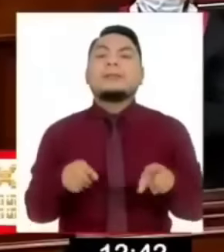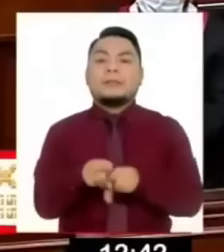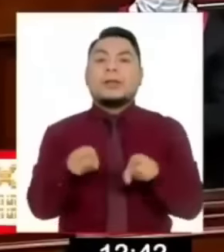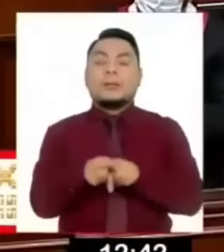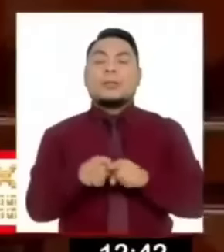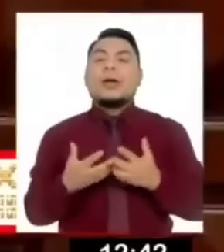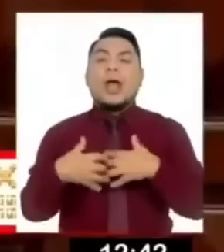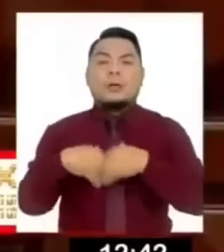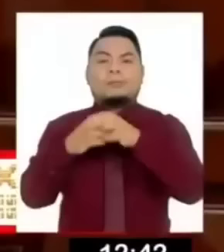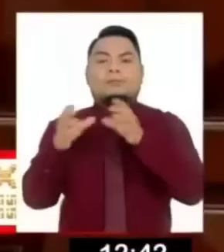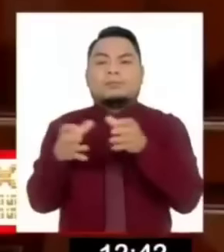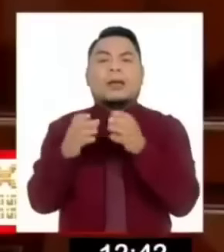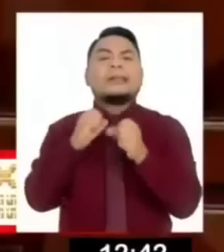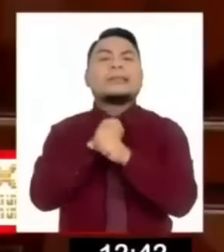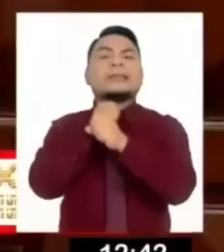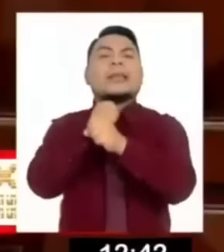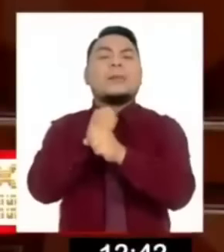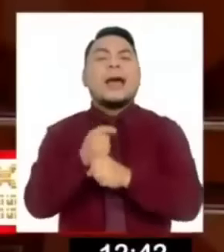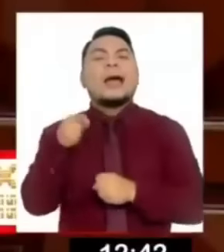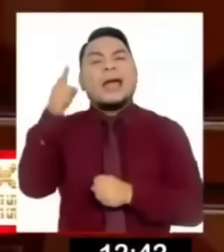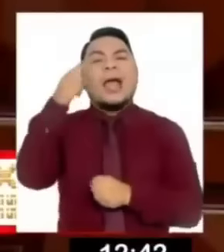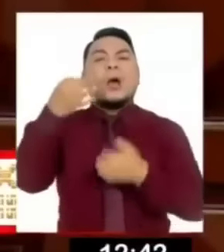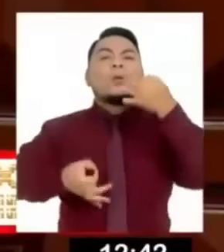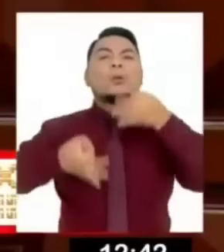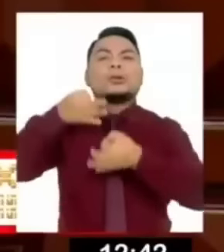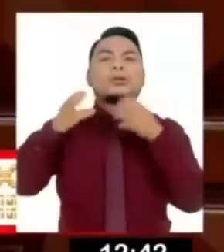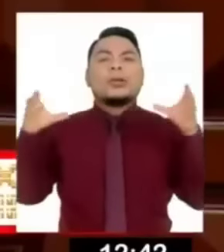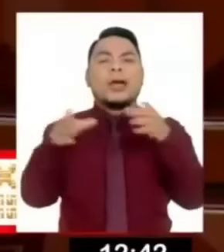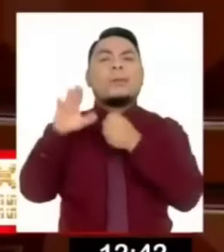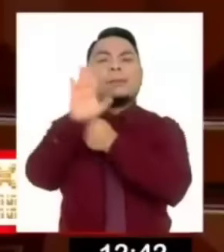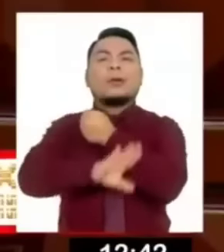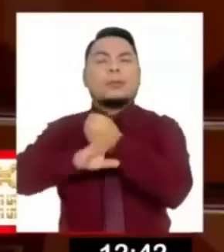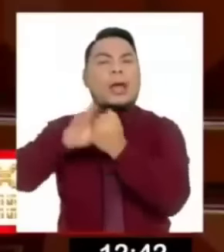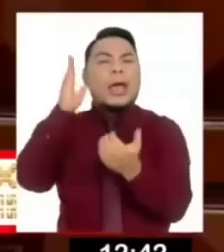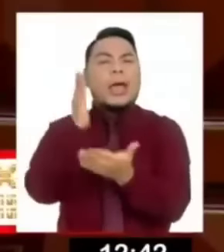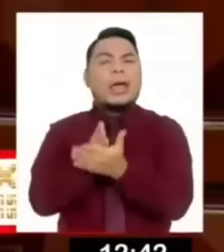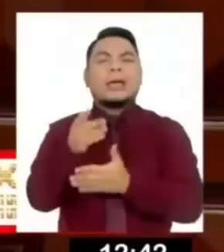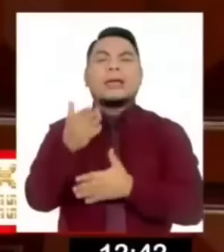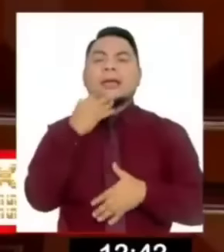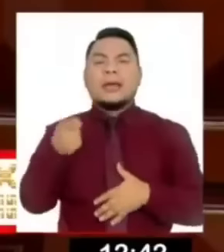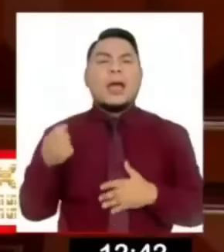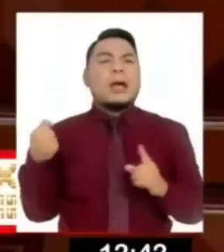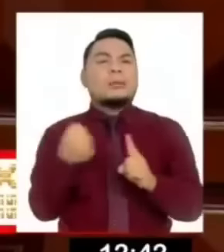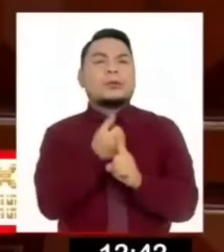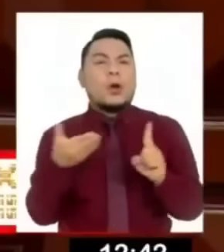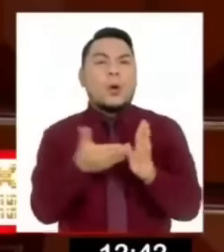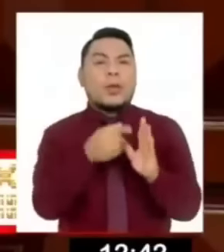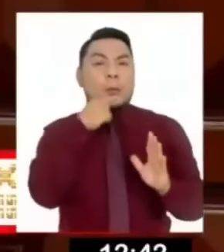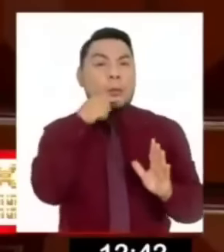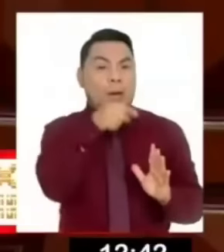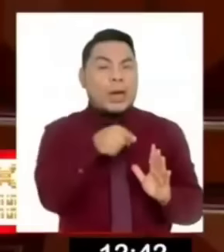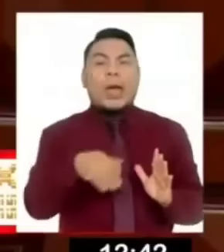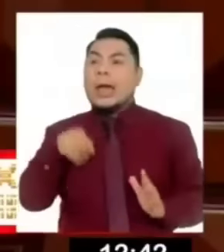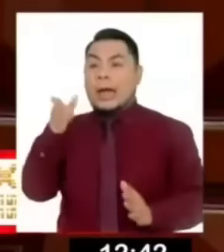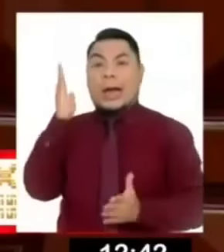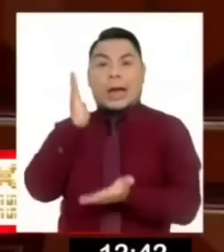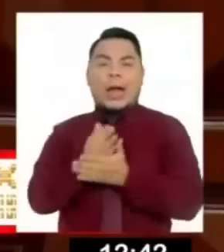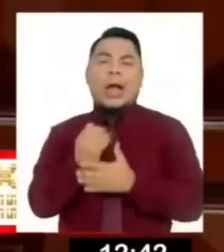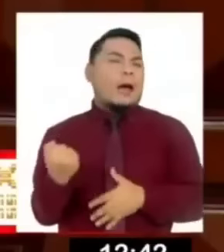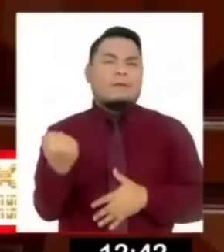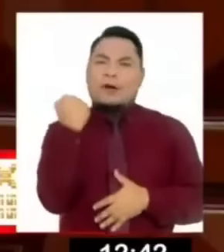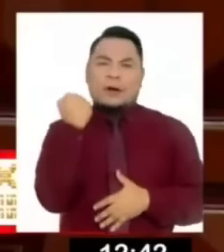Fortaleceremos el Sistema Nacional Especializado de Justicia para la Protección y Sanción de la Violencia contra las Mujeres e Integrantes